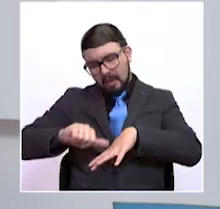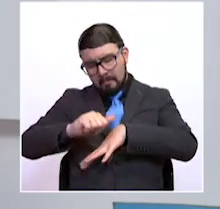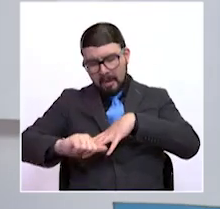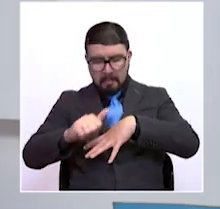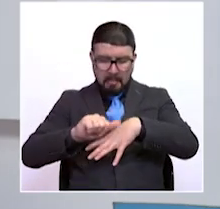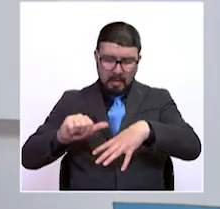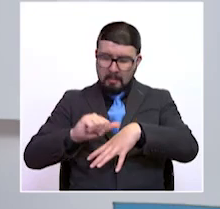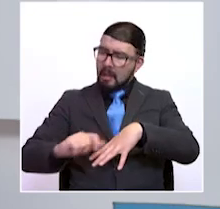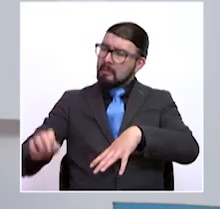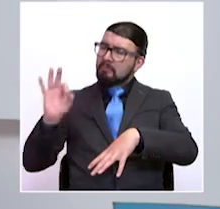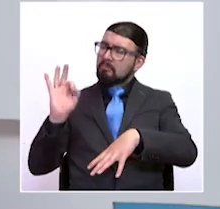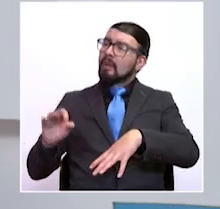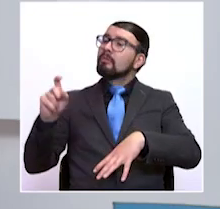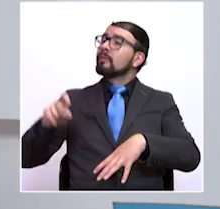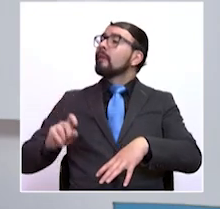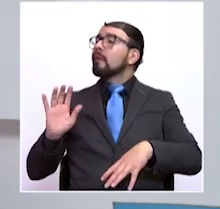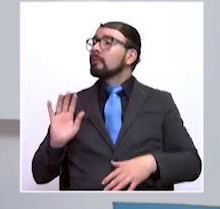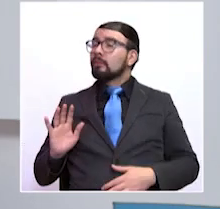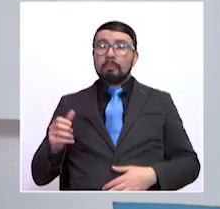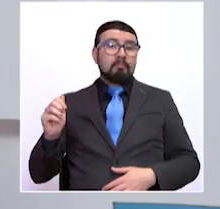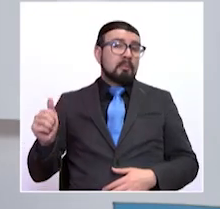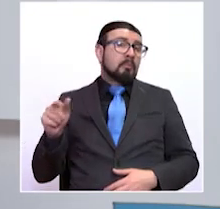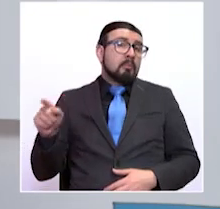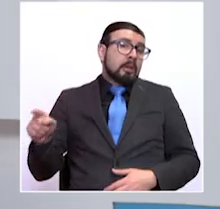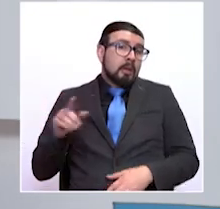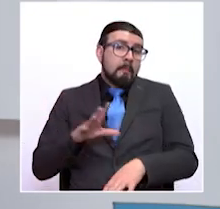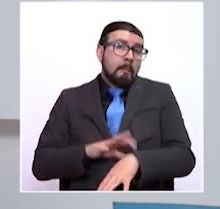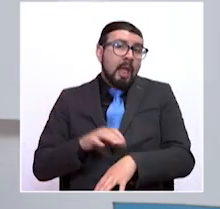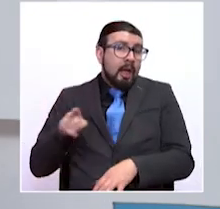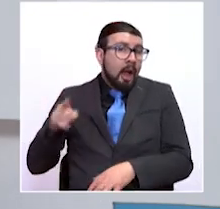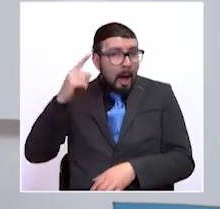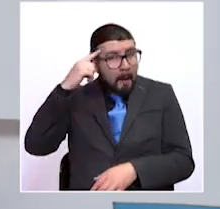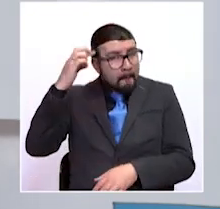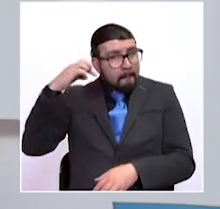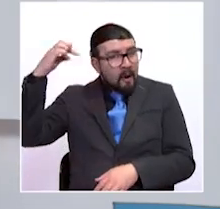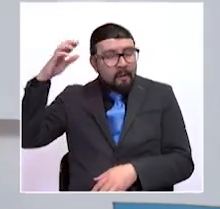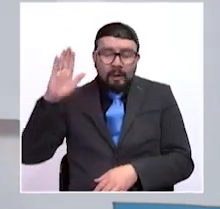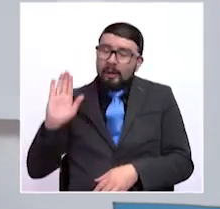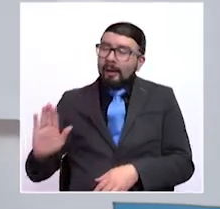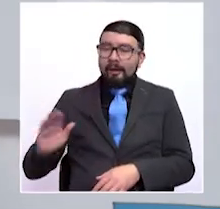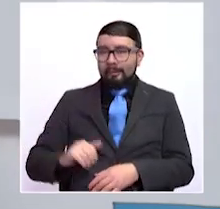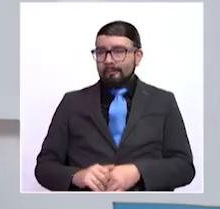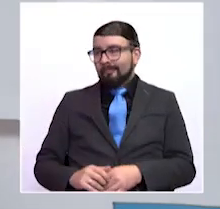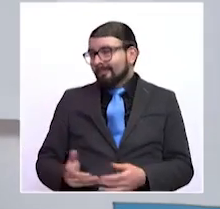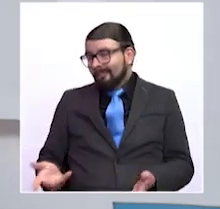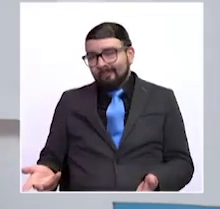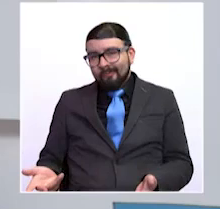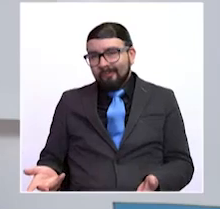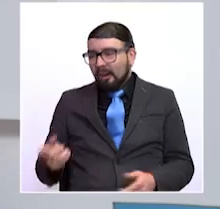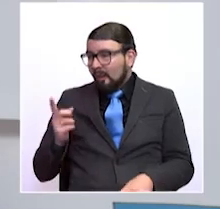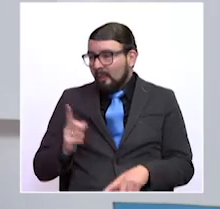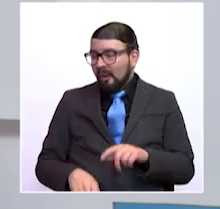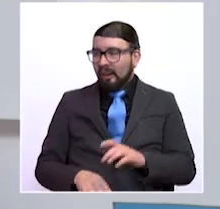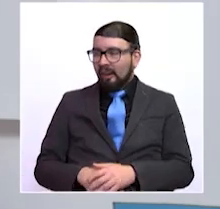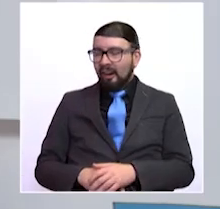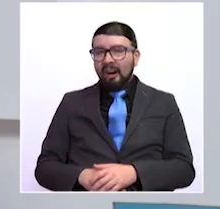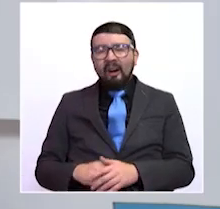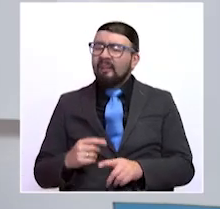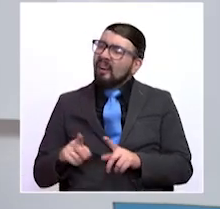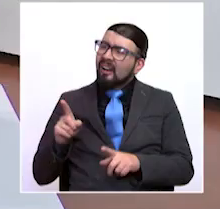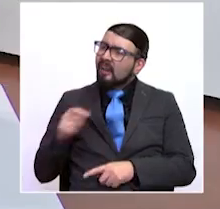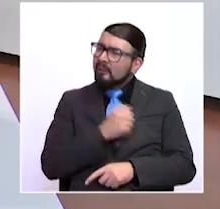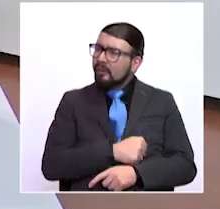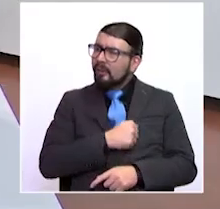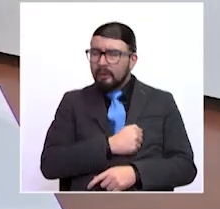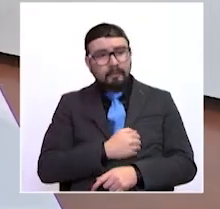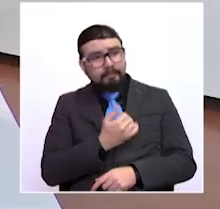estaba, porque ella es la cirujana plástica. Doctora Primavera, el pronóstico de